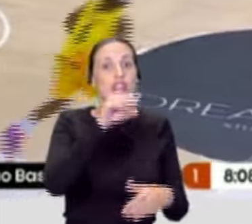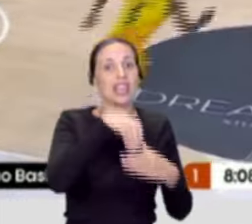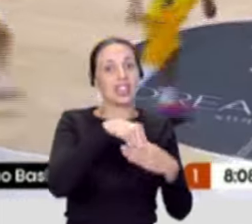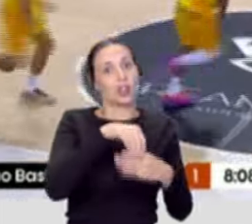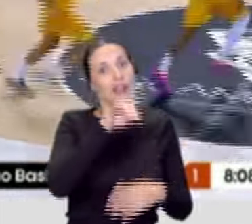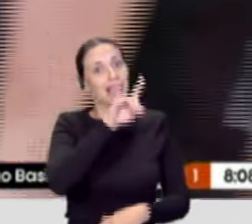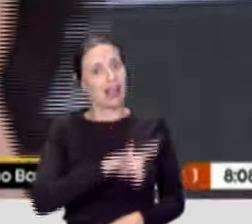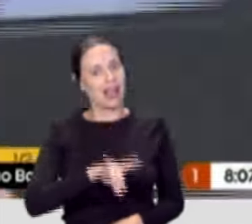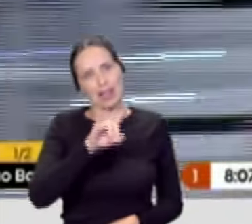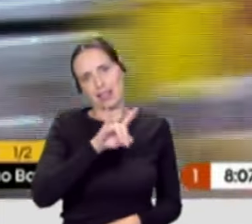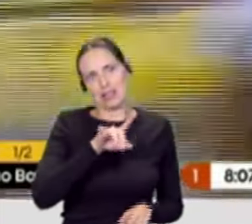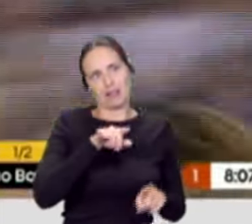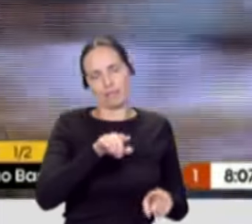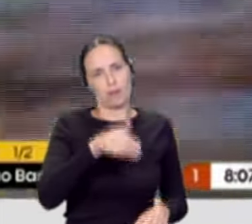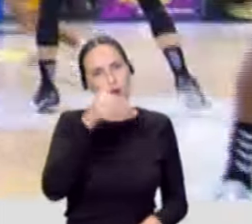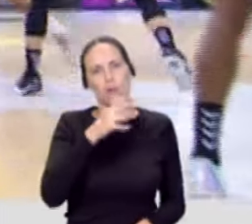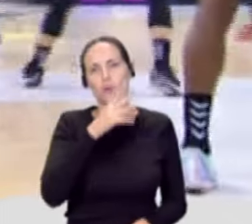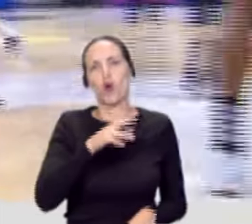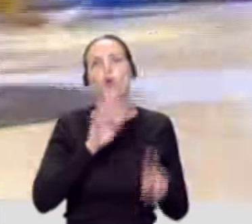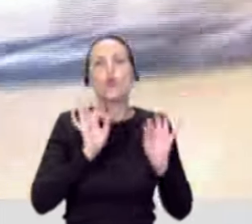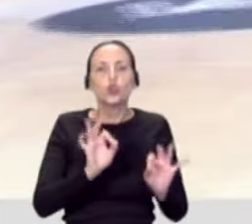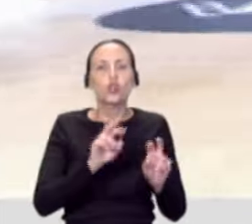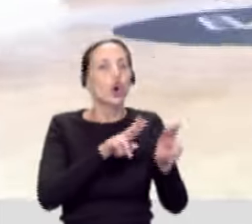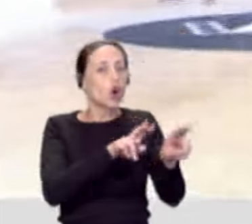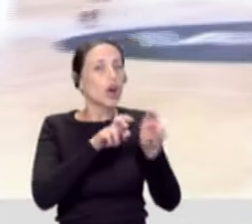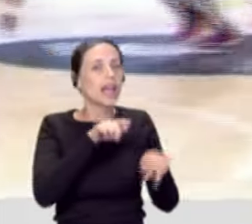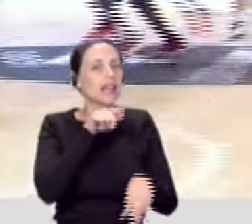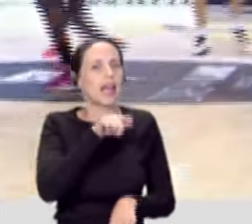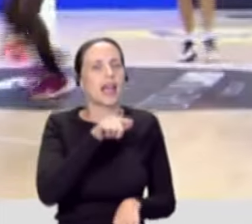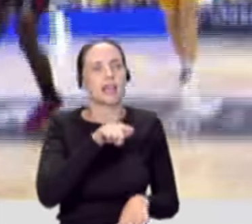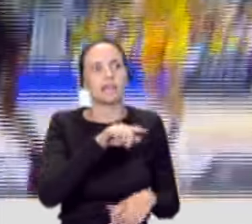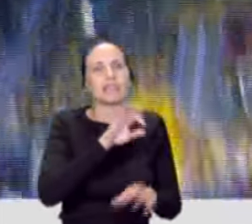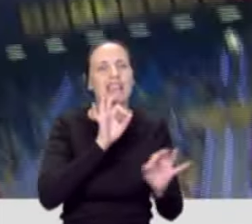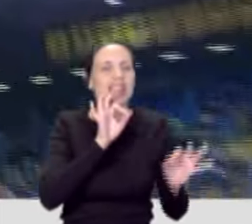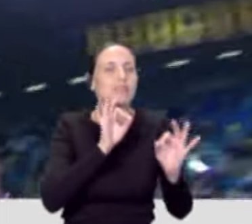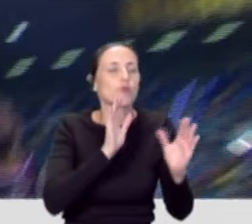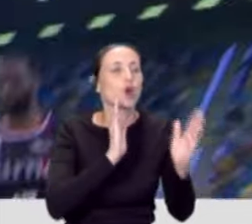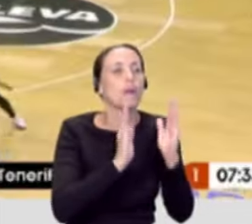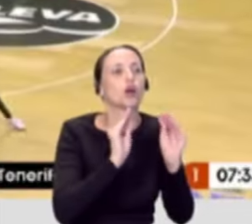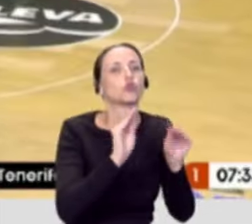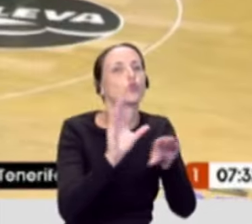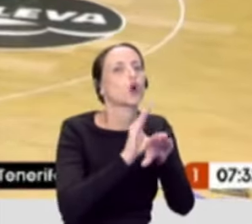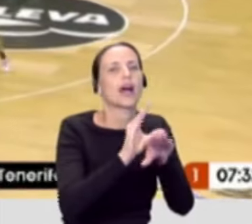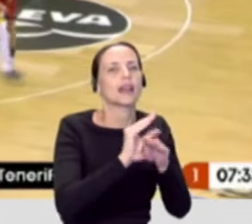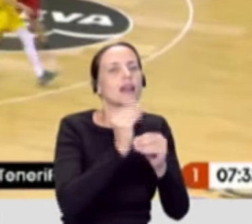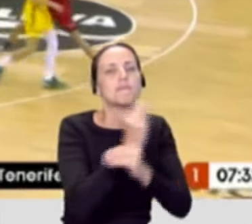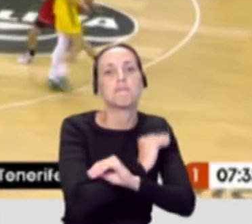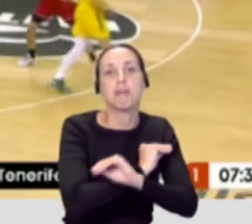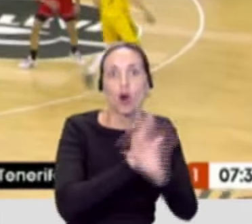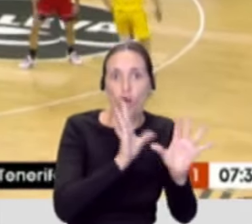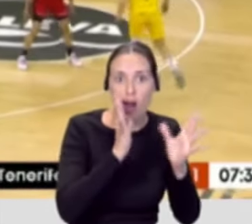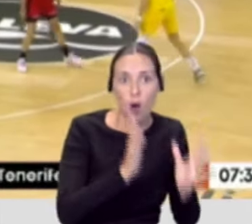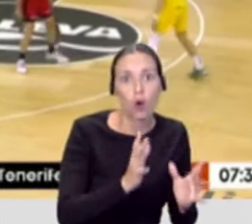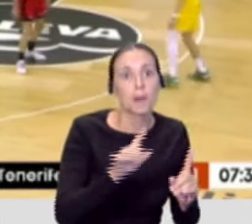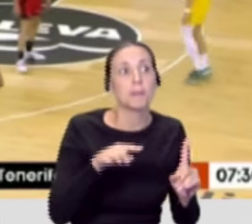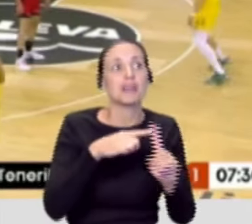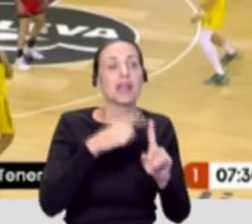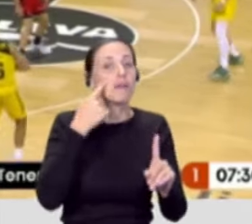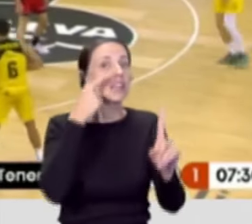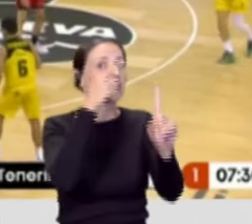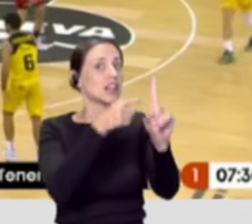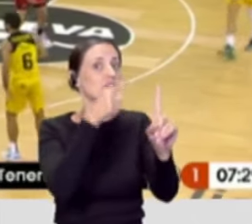Tenerife, es muy importante, con Fran Guerra jugando seguramente el mejor baloncesto de su carrera. Vamos a ver si sigue siendo esa referencia también en un